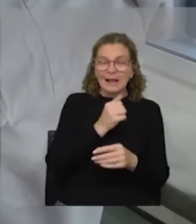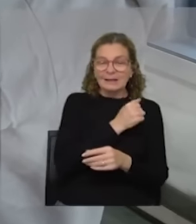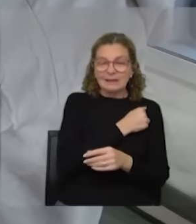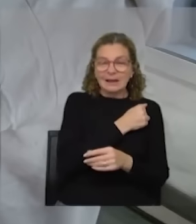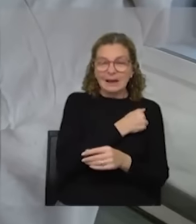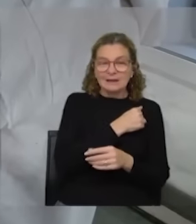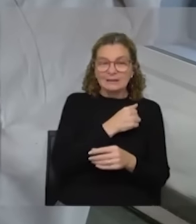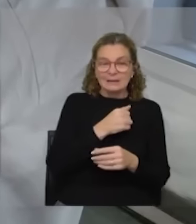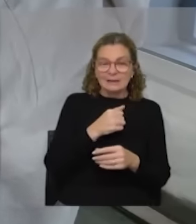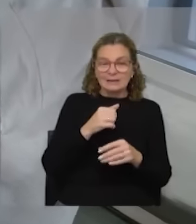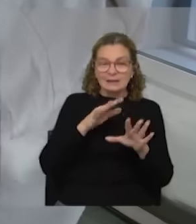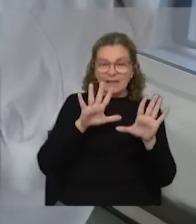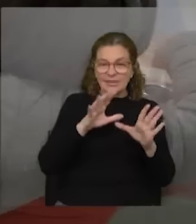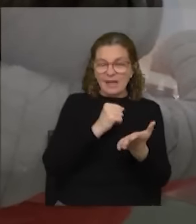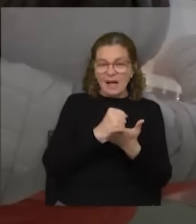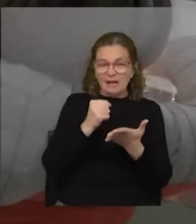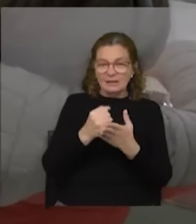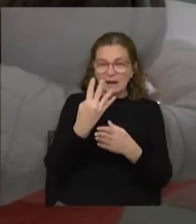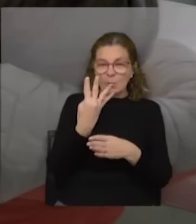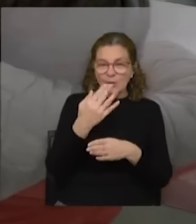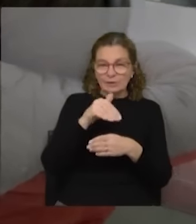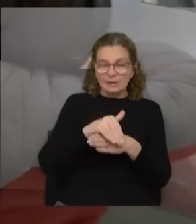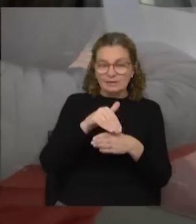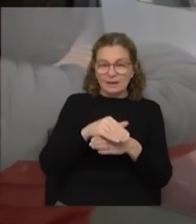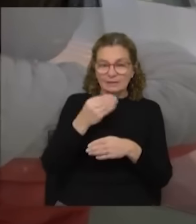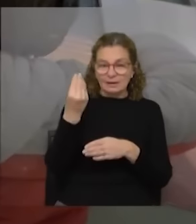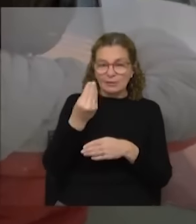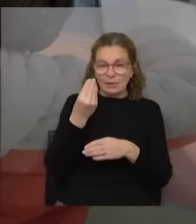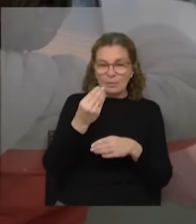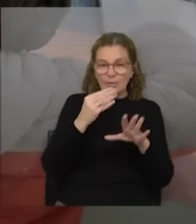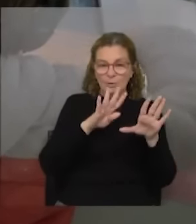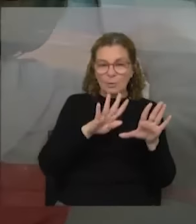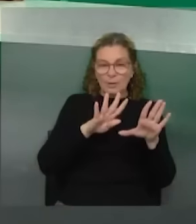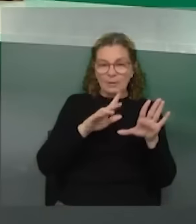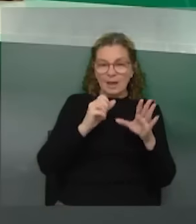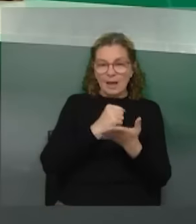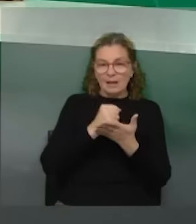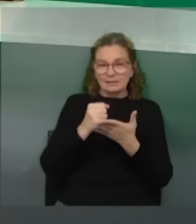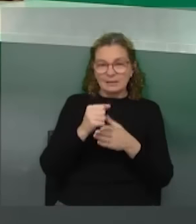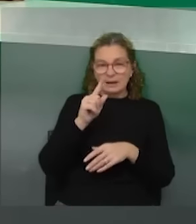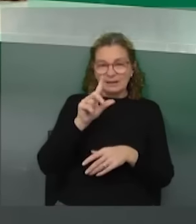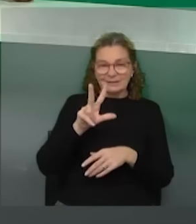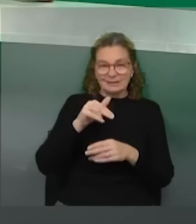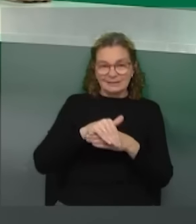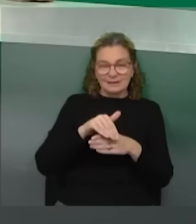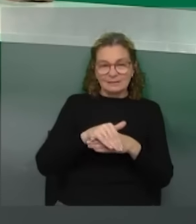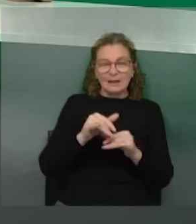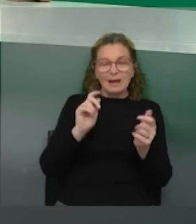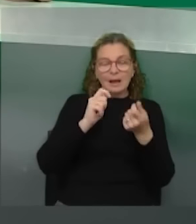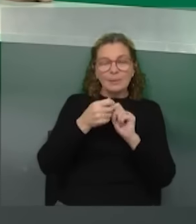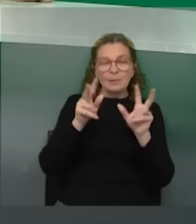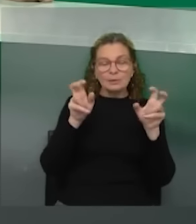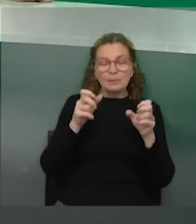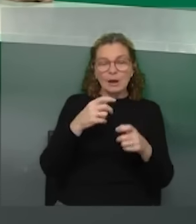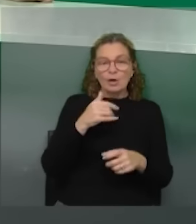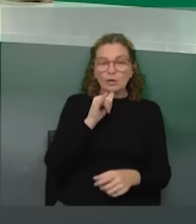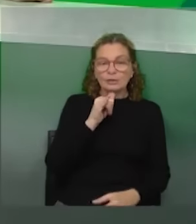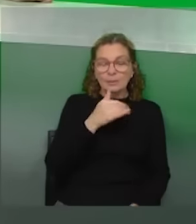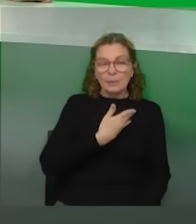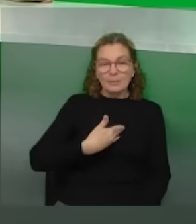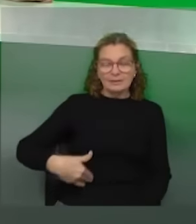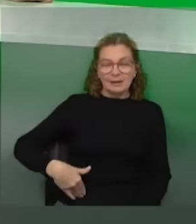lunes a viernes de 10 a horas y los sábados de 9 a 15 ahora cambiamos de tema les contamos que el presidente Luis la calle